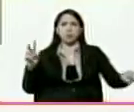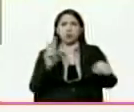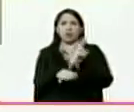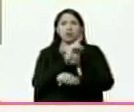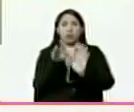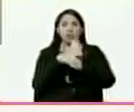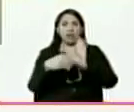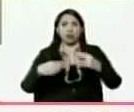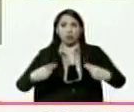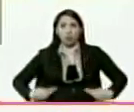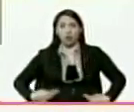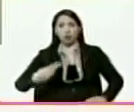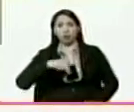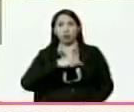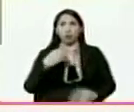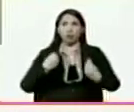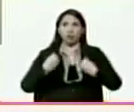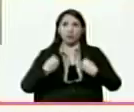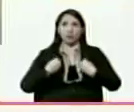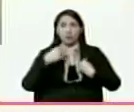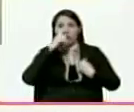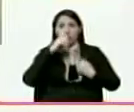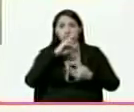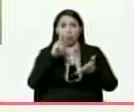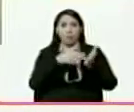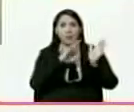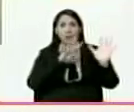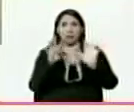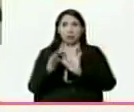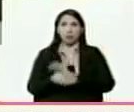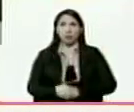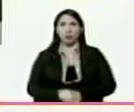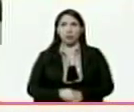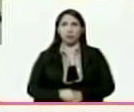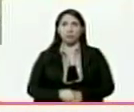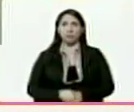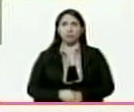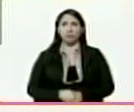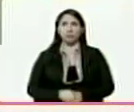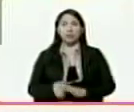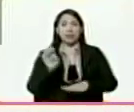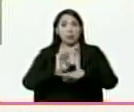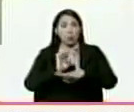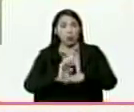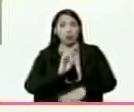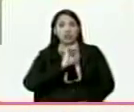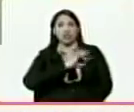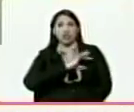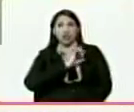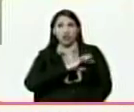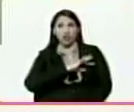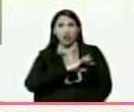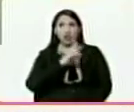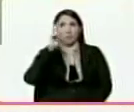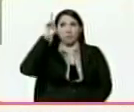nosotros este año 2019 en el Ecuador, en Chile y en